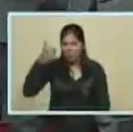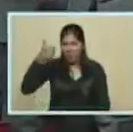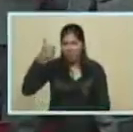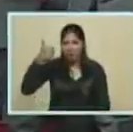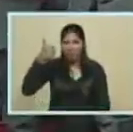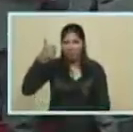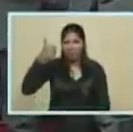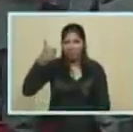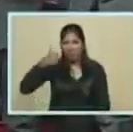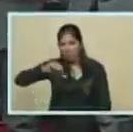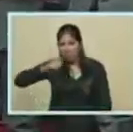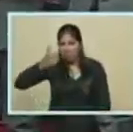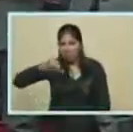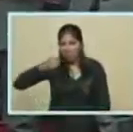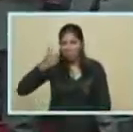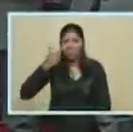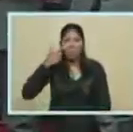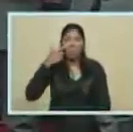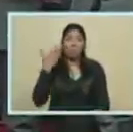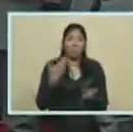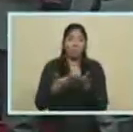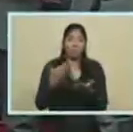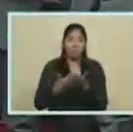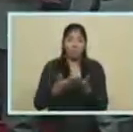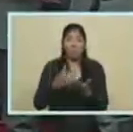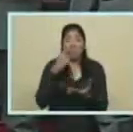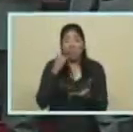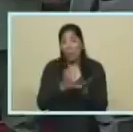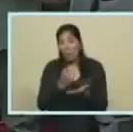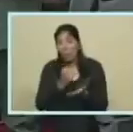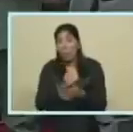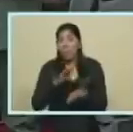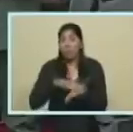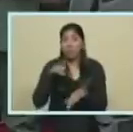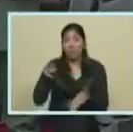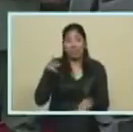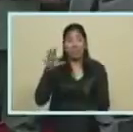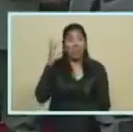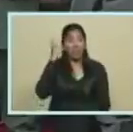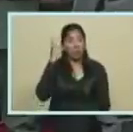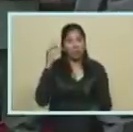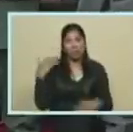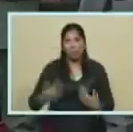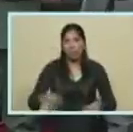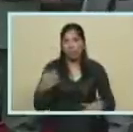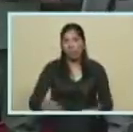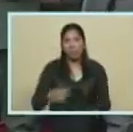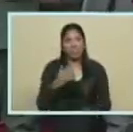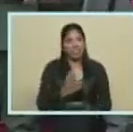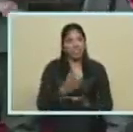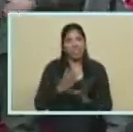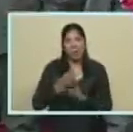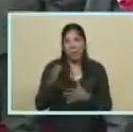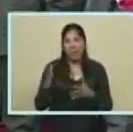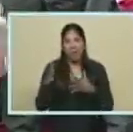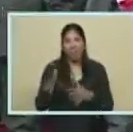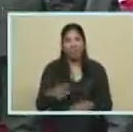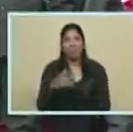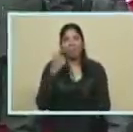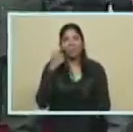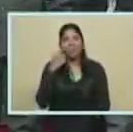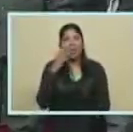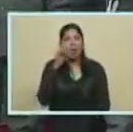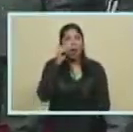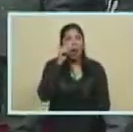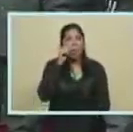fina? Vamos a ver, porque las mujeres, como siempre, picaron adelante. Vamos a ver los hombres,